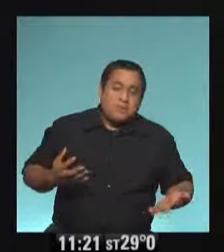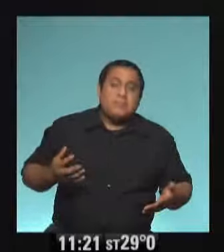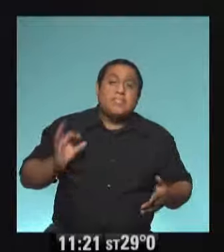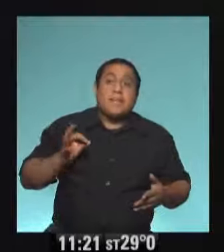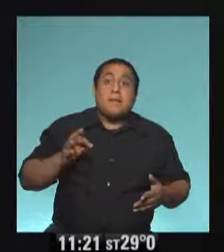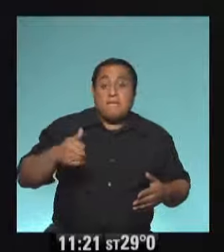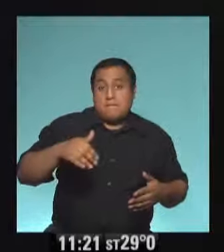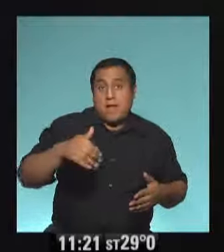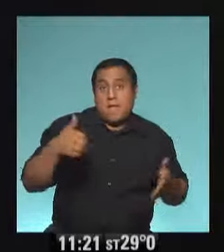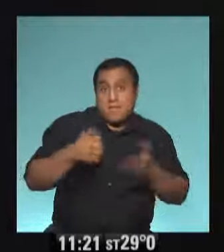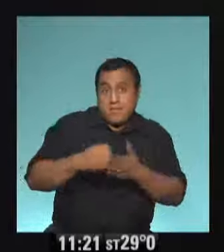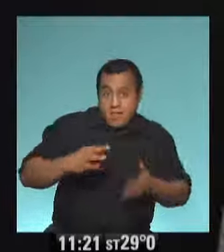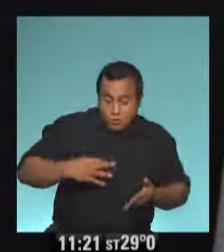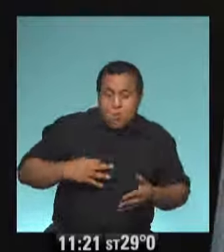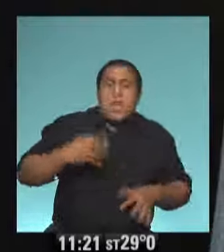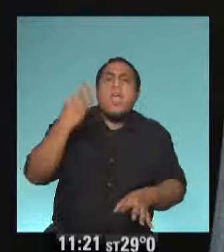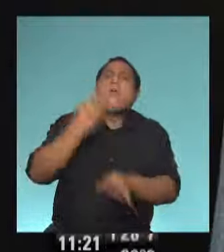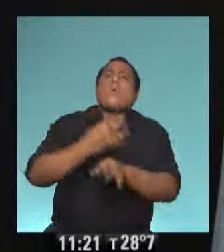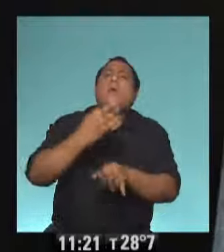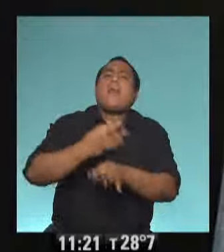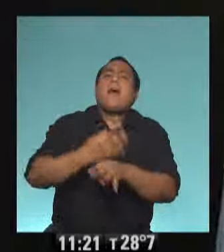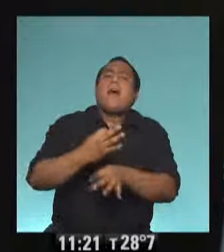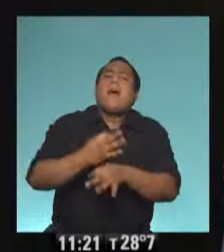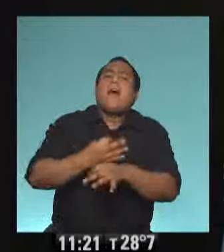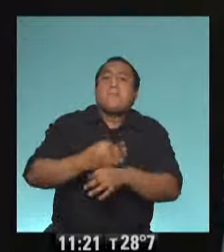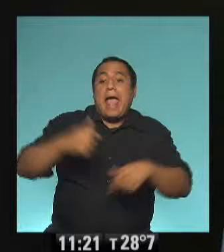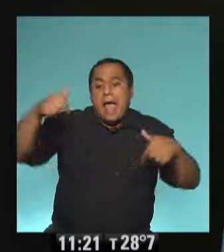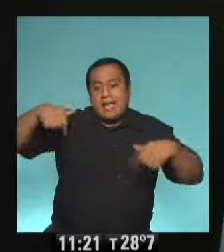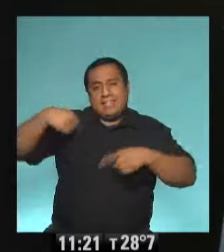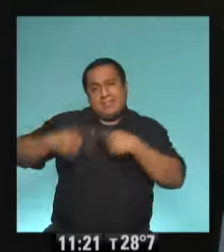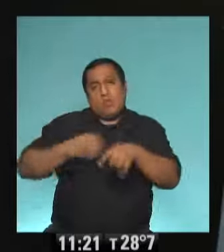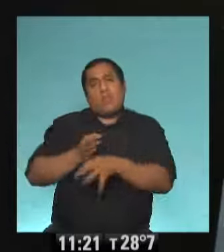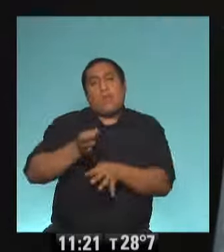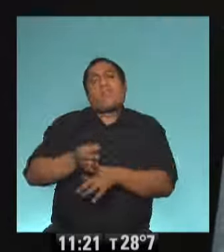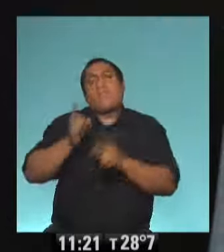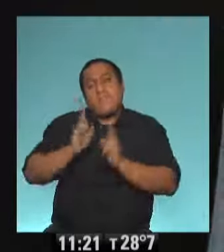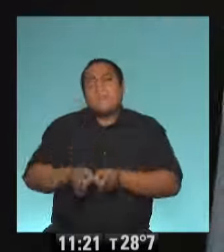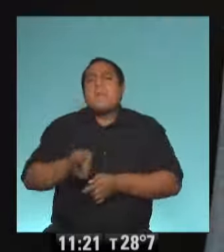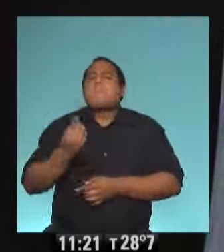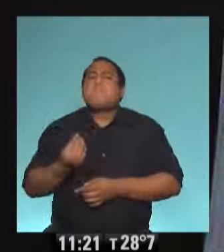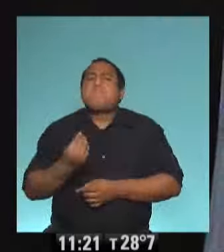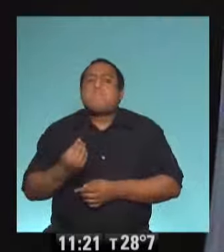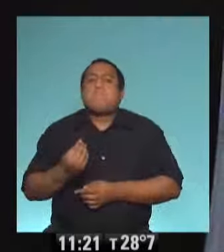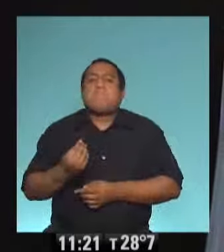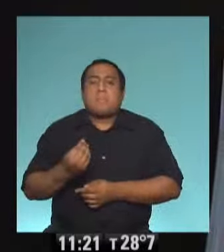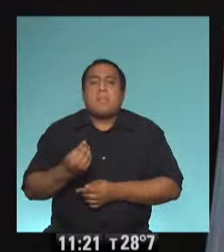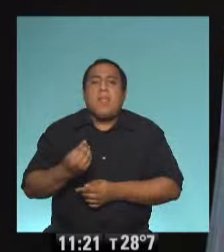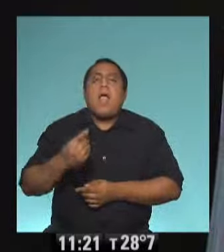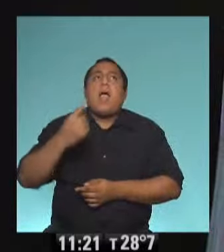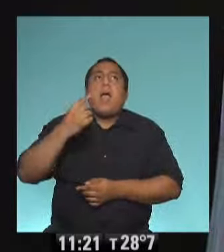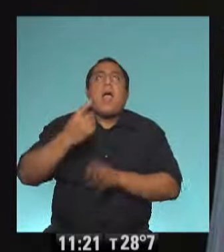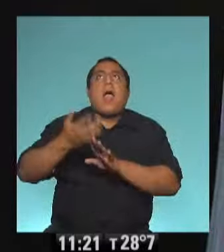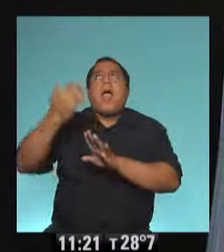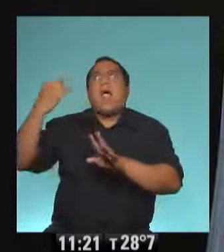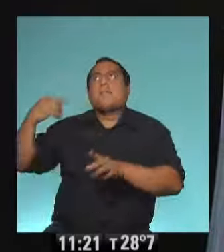de año en la escuela, lo que se hace y lo que vamos a hacer acá en Seguimos Educando también es recuperar un poquito algunas de las cosas